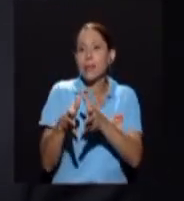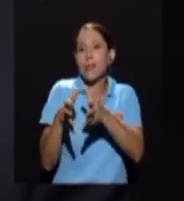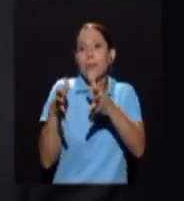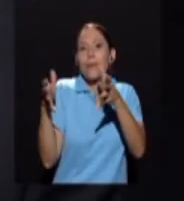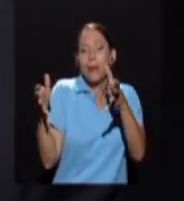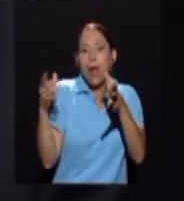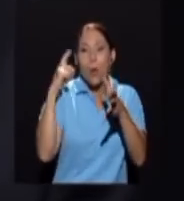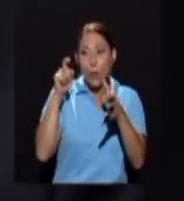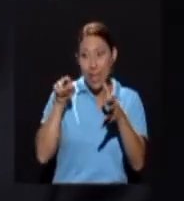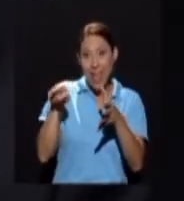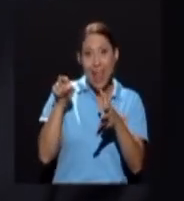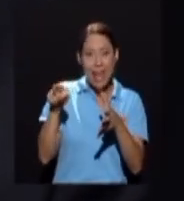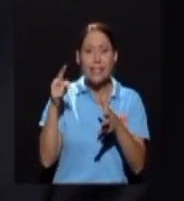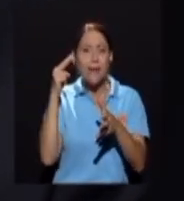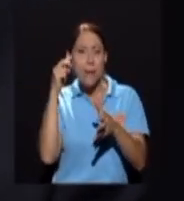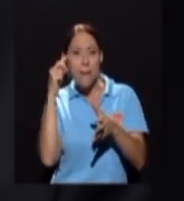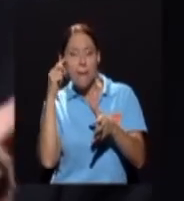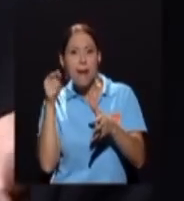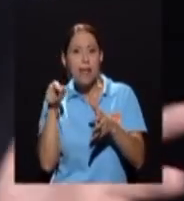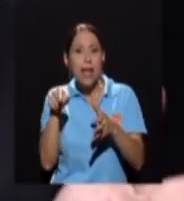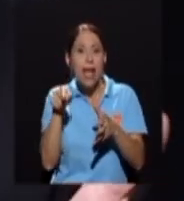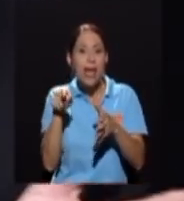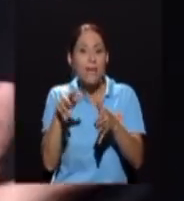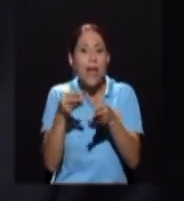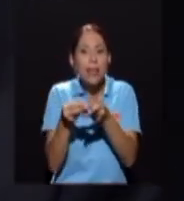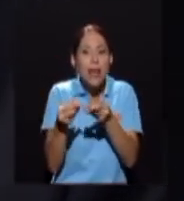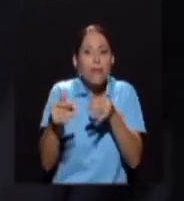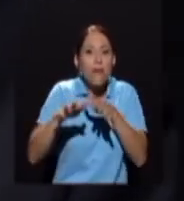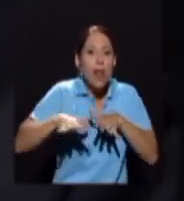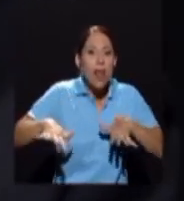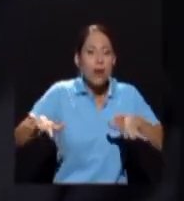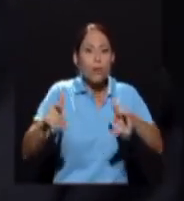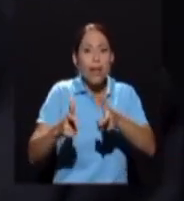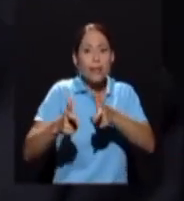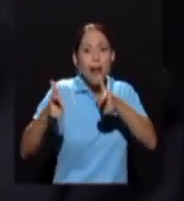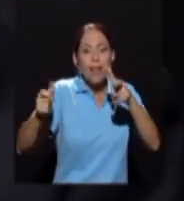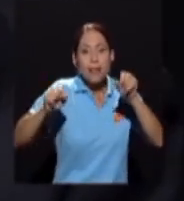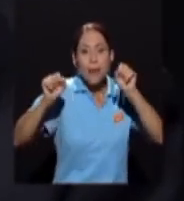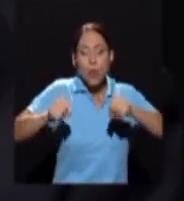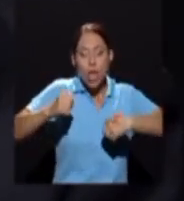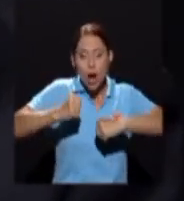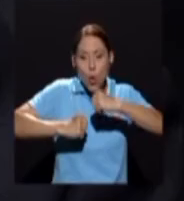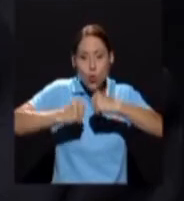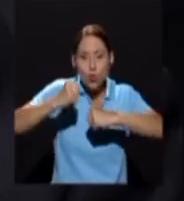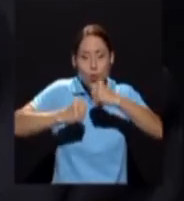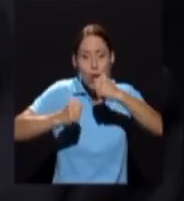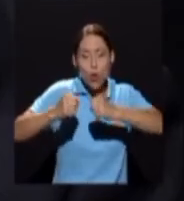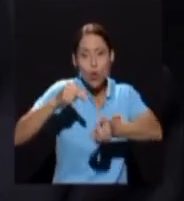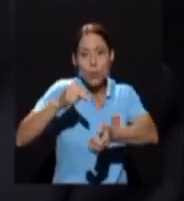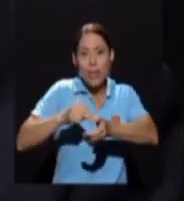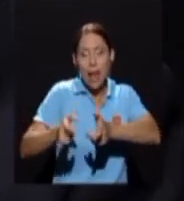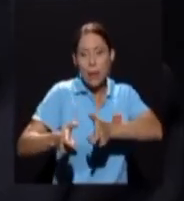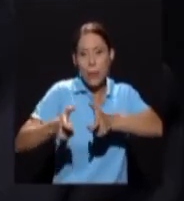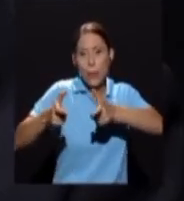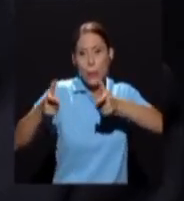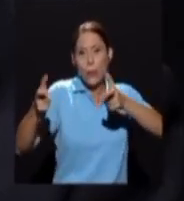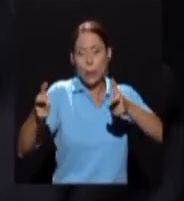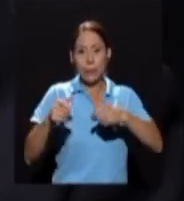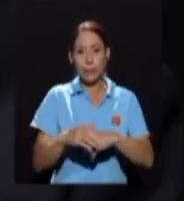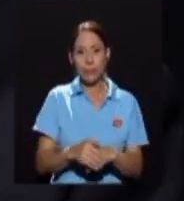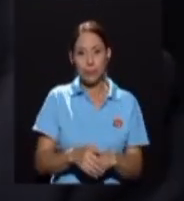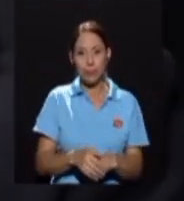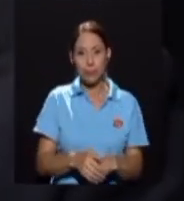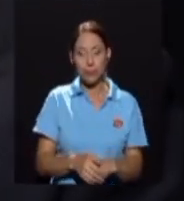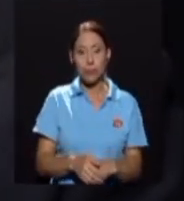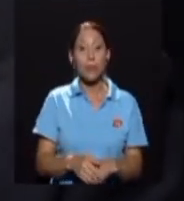estaba visualizando sin duda alguna que allá habían terrenos más grandes donde se podía construir un hospital mayor. Lo cierto es